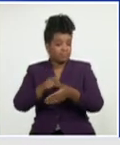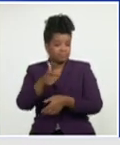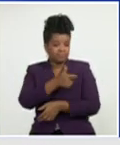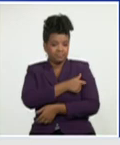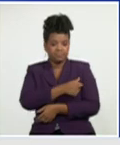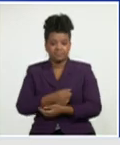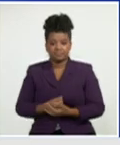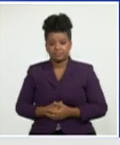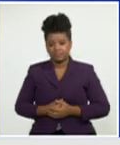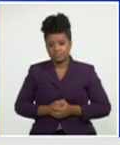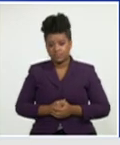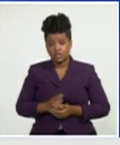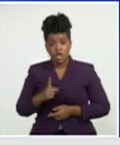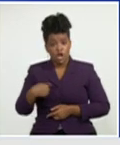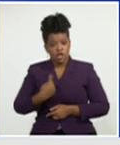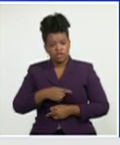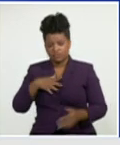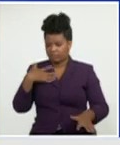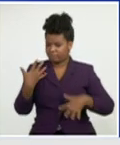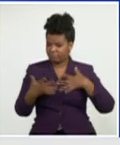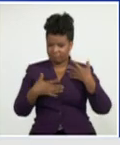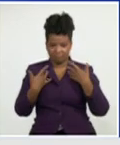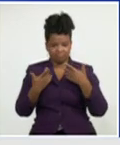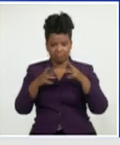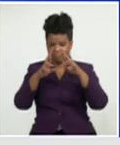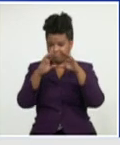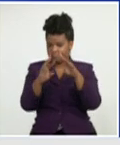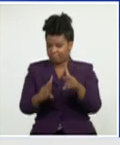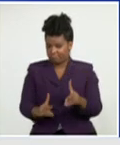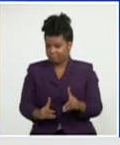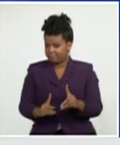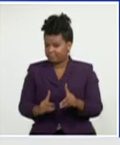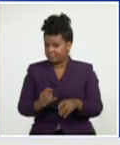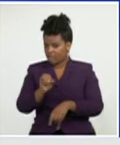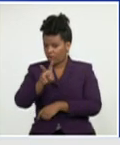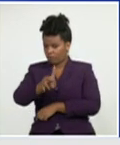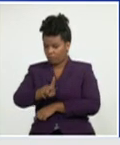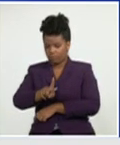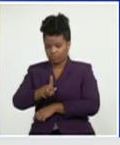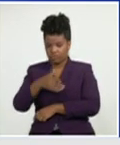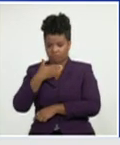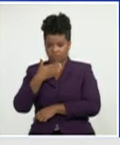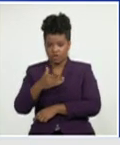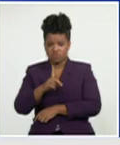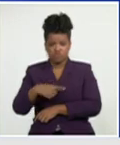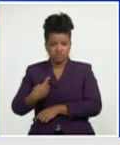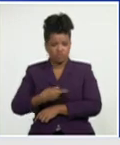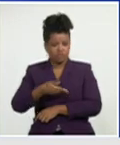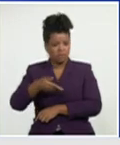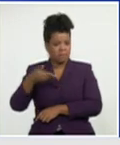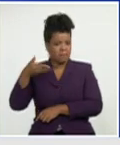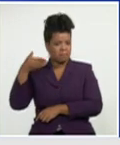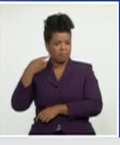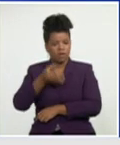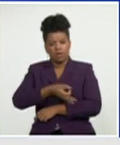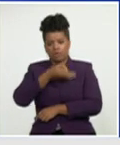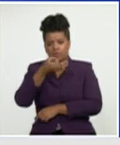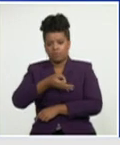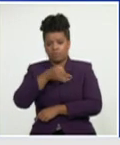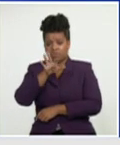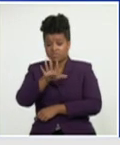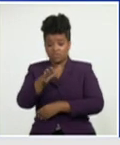podemos decir que estamos muy contentos con los resultados de Soberana 01. Hemos comentado otras veces que teníamos 5 formulaciones diferentes en